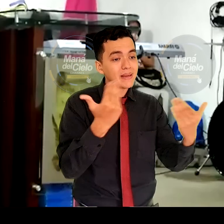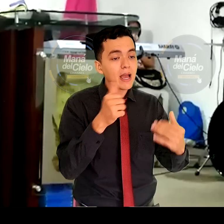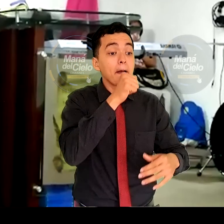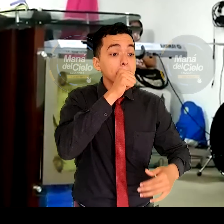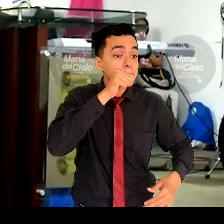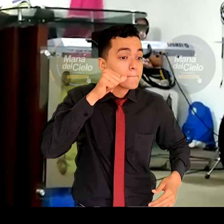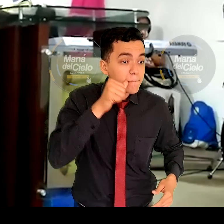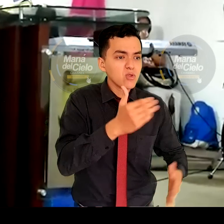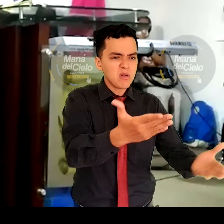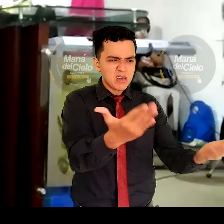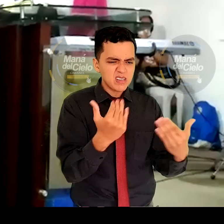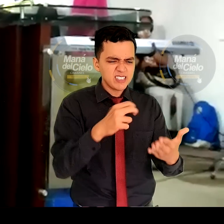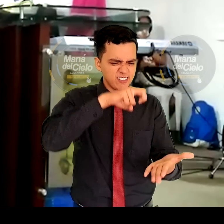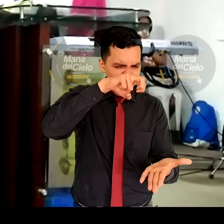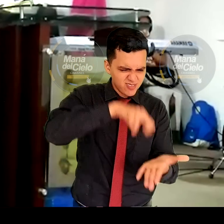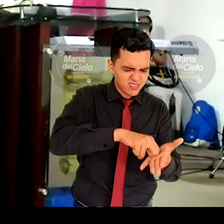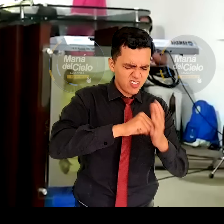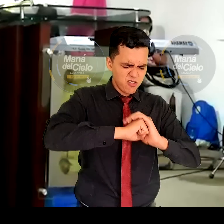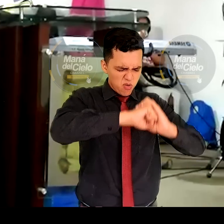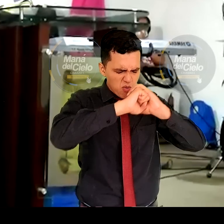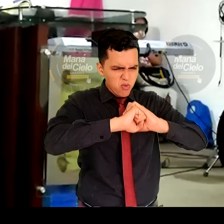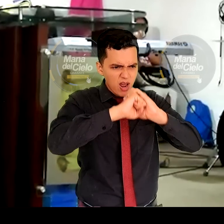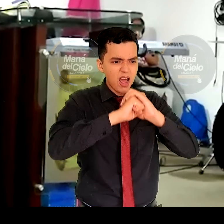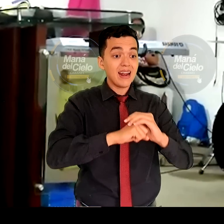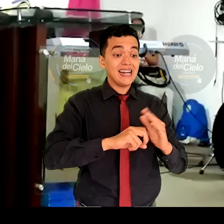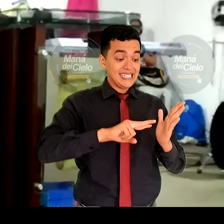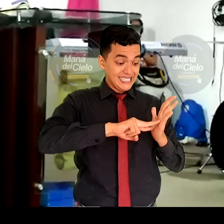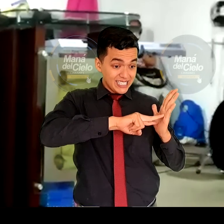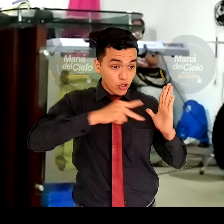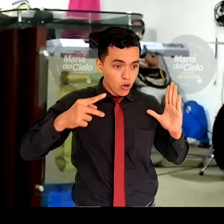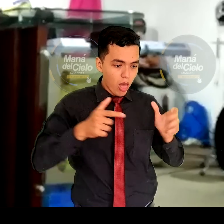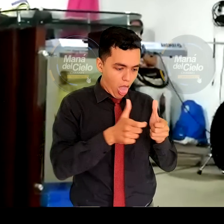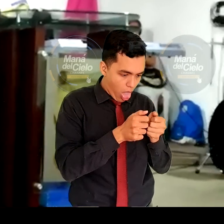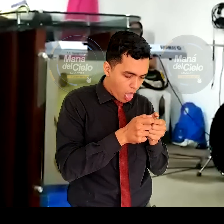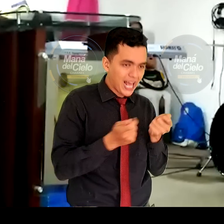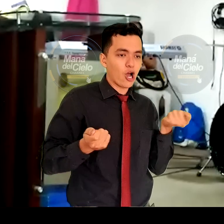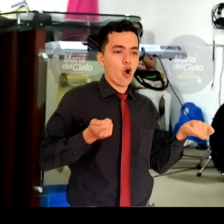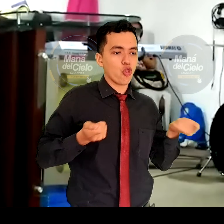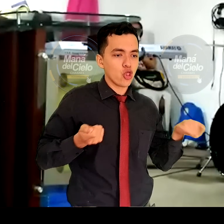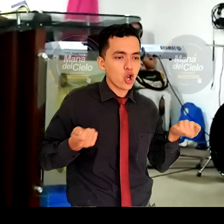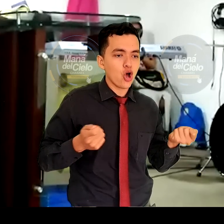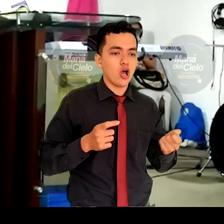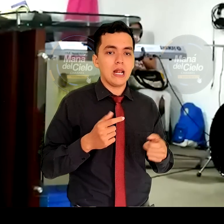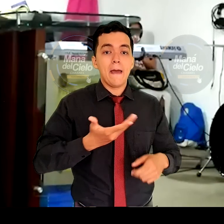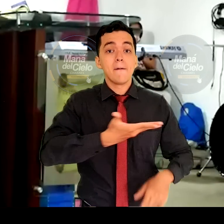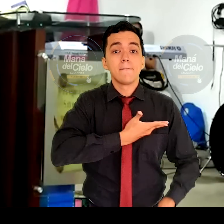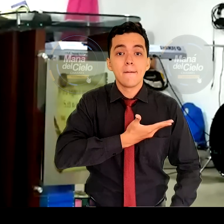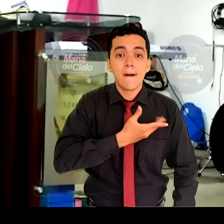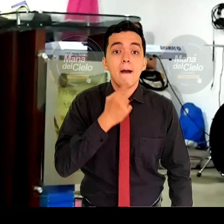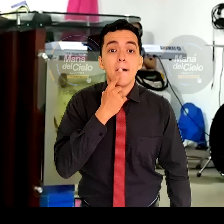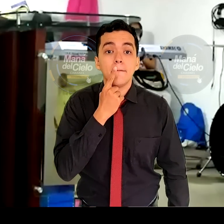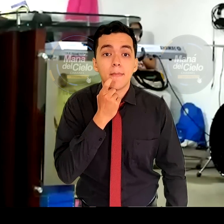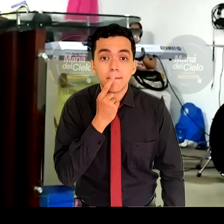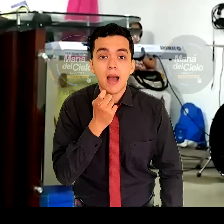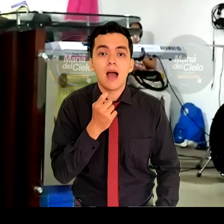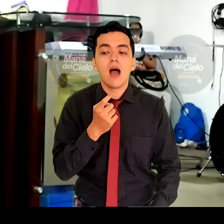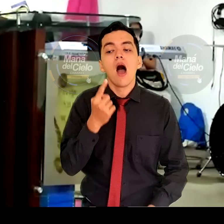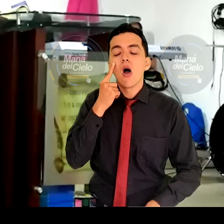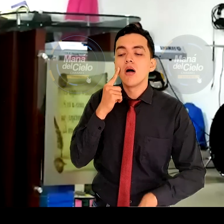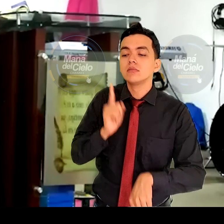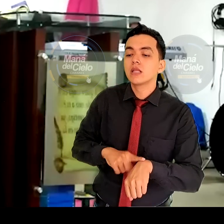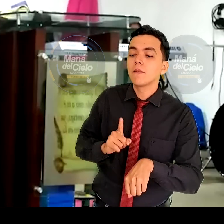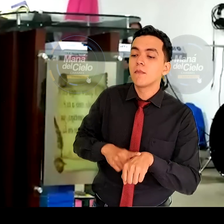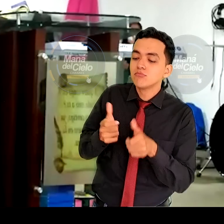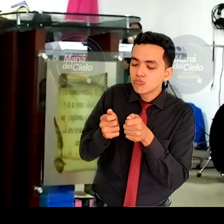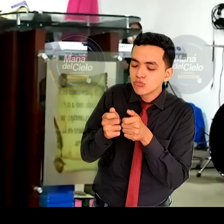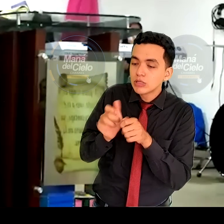que Dios dé dominio propio a la familia con la tecnología. Que cada papá, cada mamá se atrevan a decir cuándo prendemos el aparato y